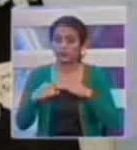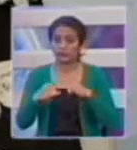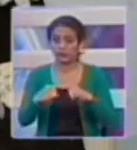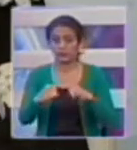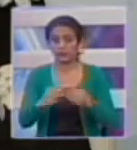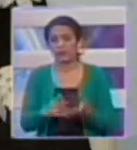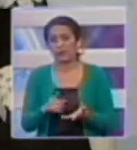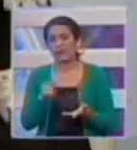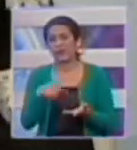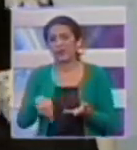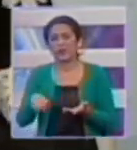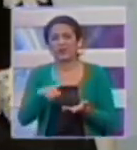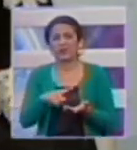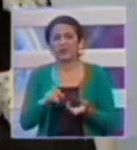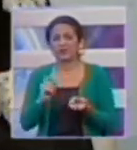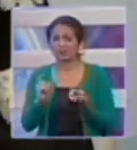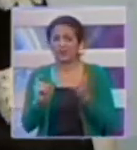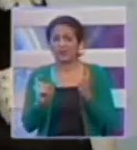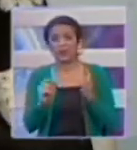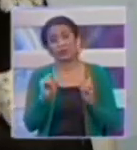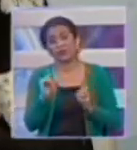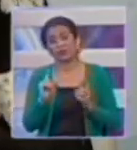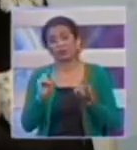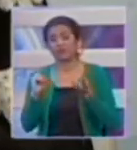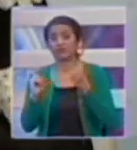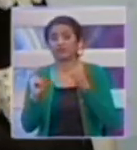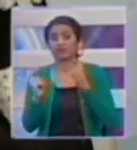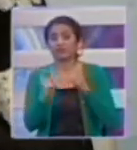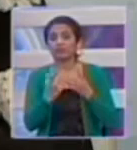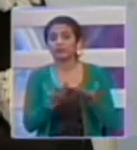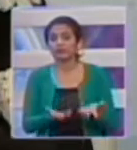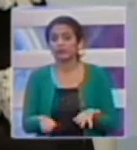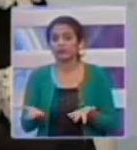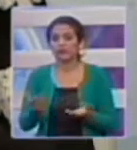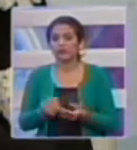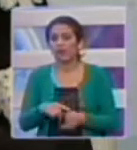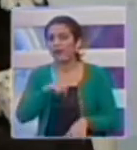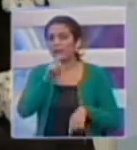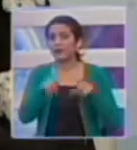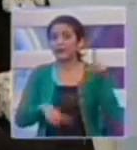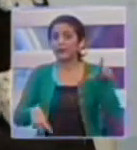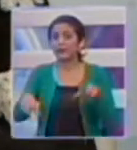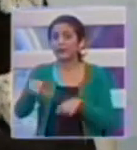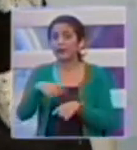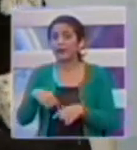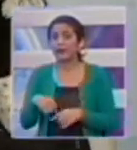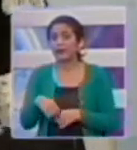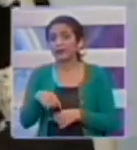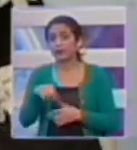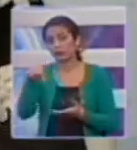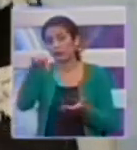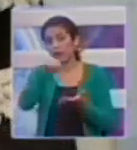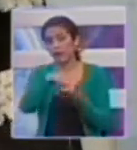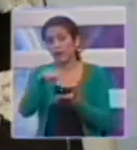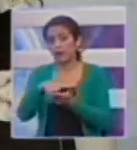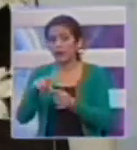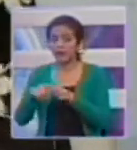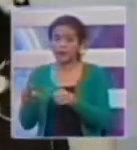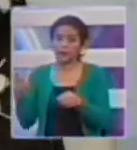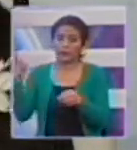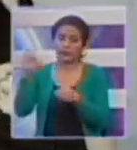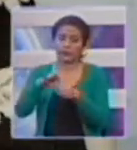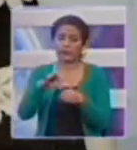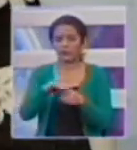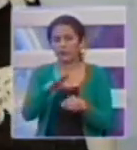que distorsiona la representación, que en algunos lugares en la elección anterior provocó que con menos del 40, algo entre el 40